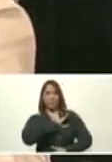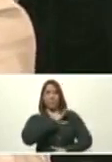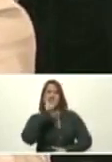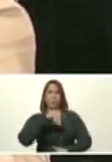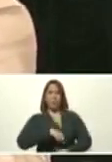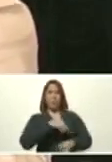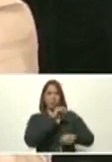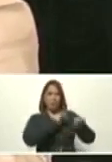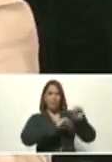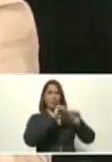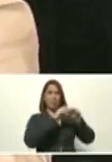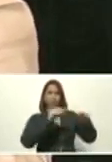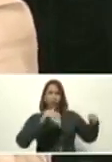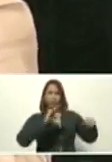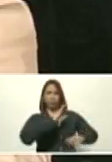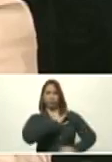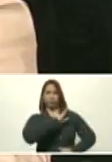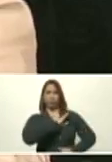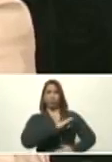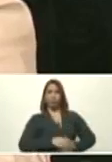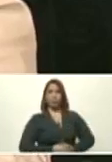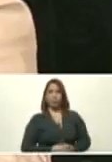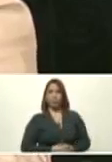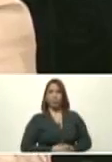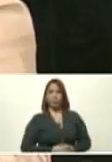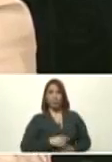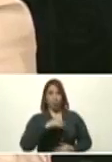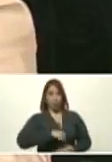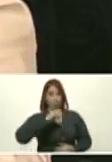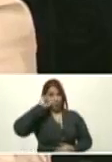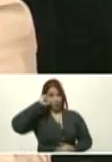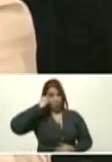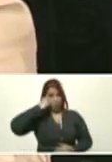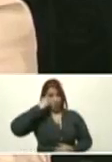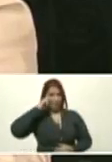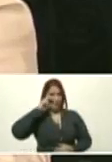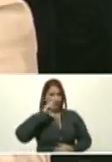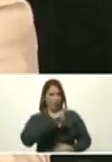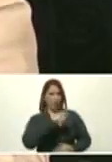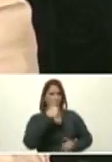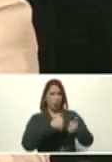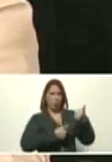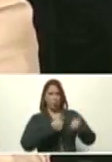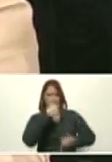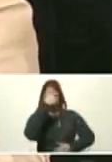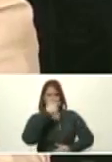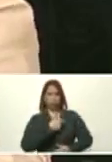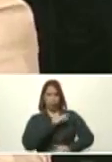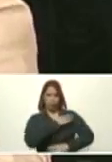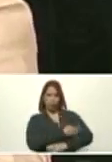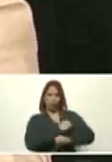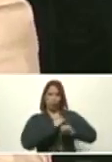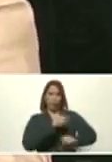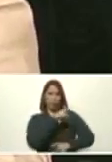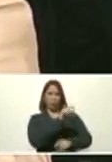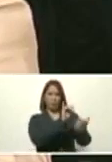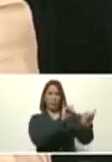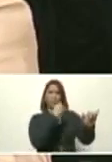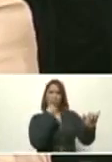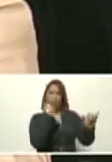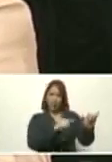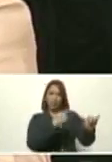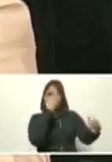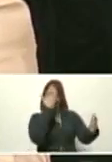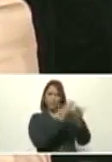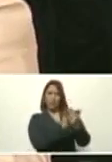el territorio. Y hoy, al recordar y ver la postura valiente que usted tiene